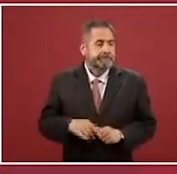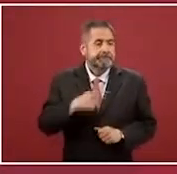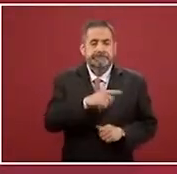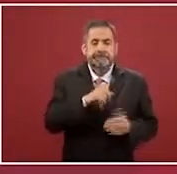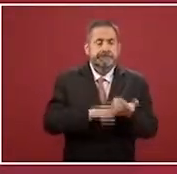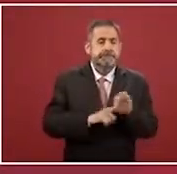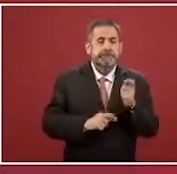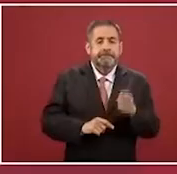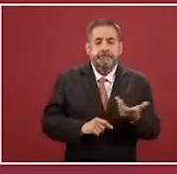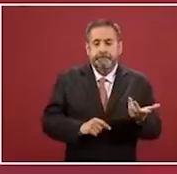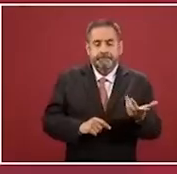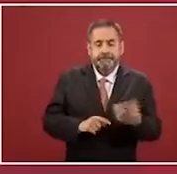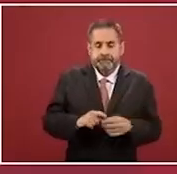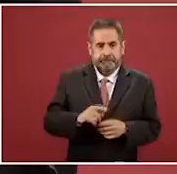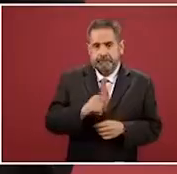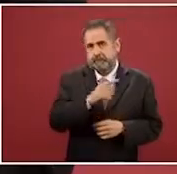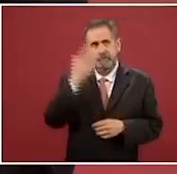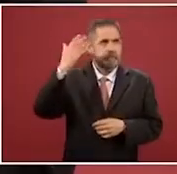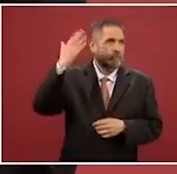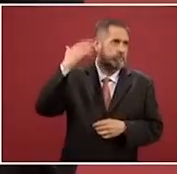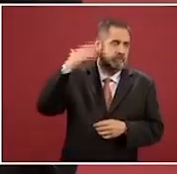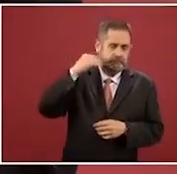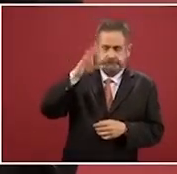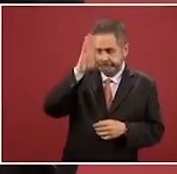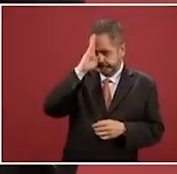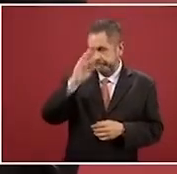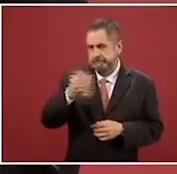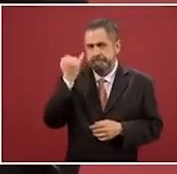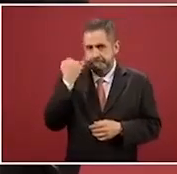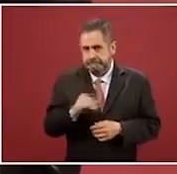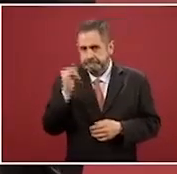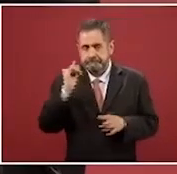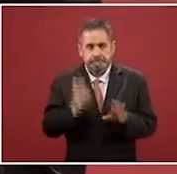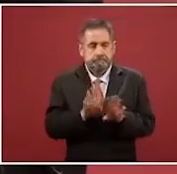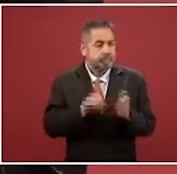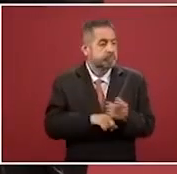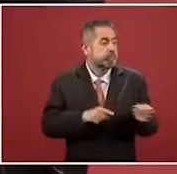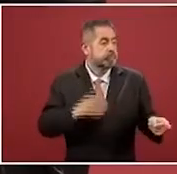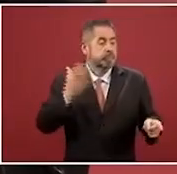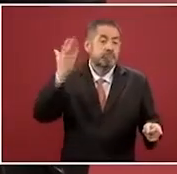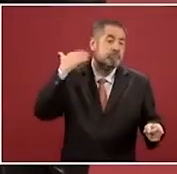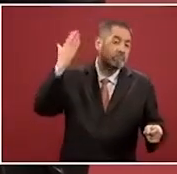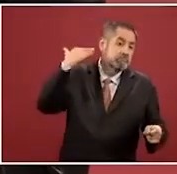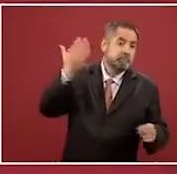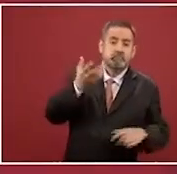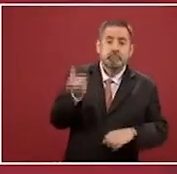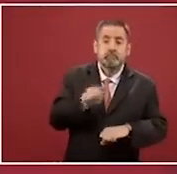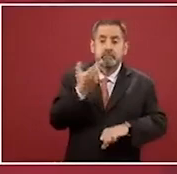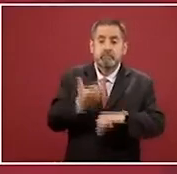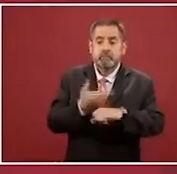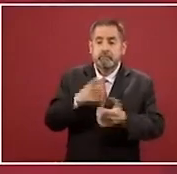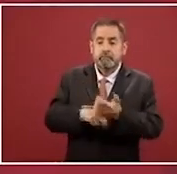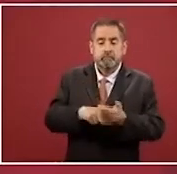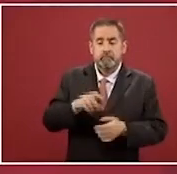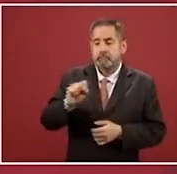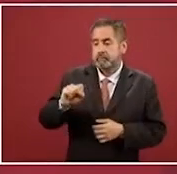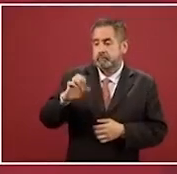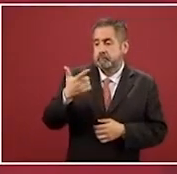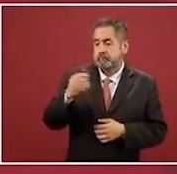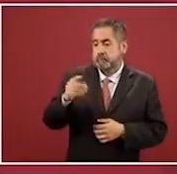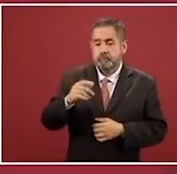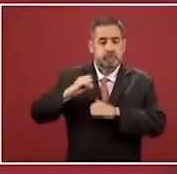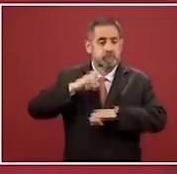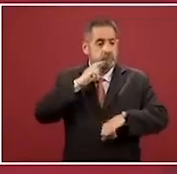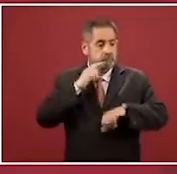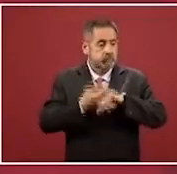llegó al extremo, al colmo, de que la Secretaría de Gobernación, que manejaba la Policía